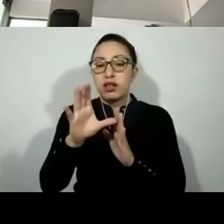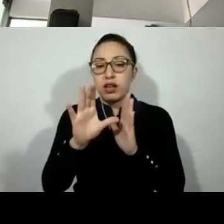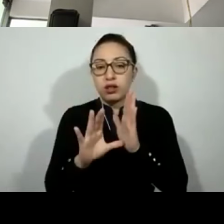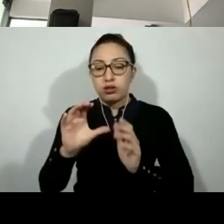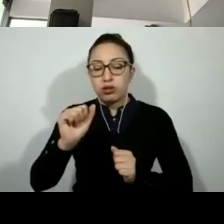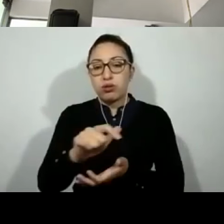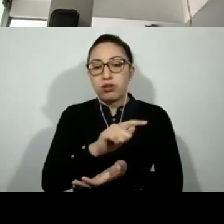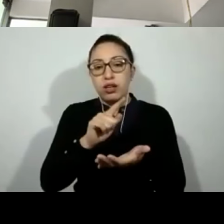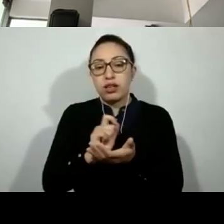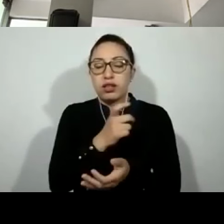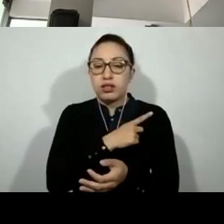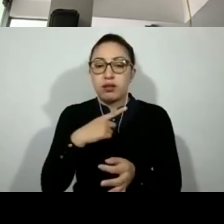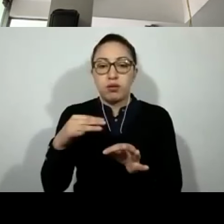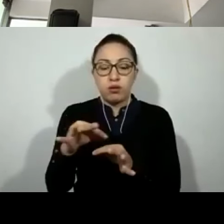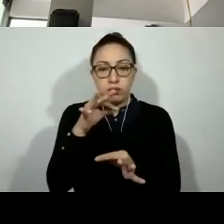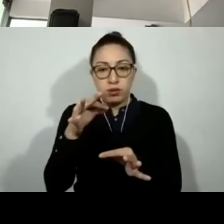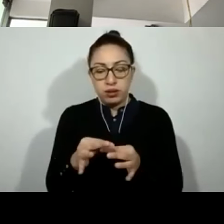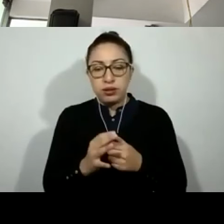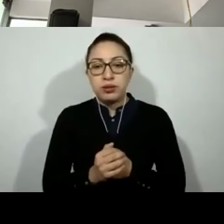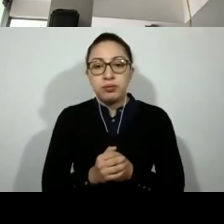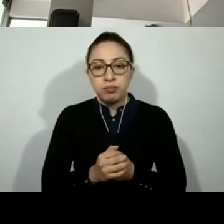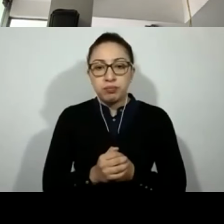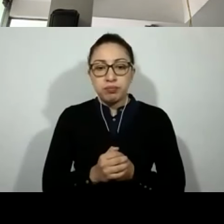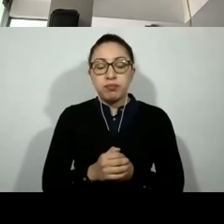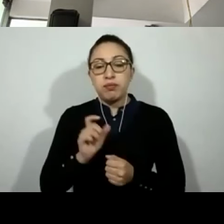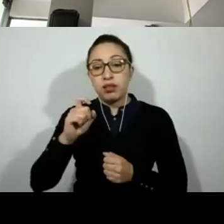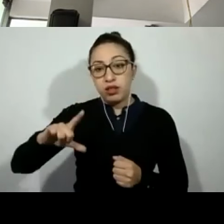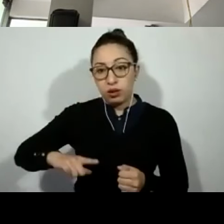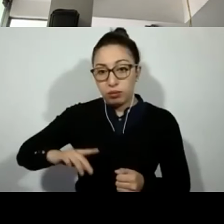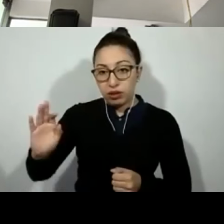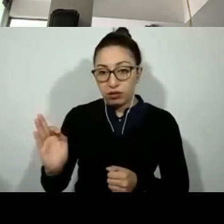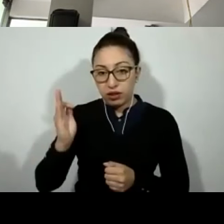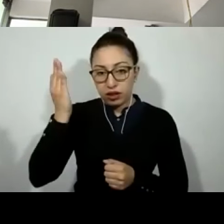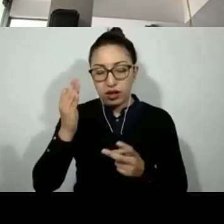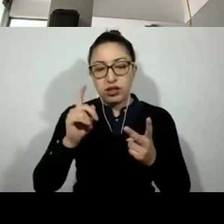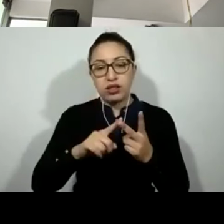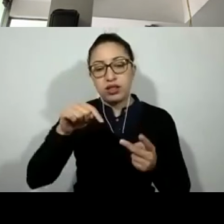aplicables, tanto del orden federal como del local.